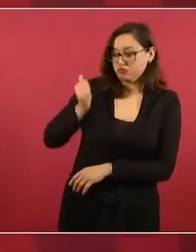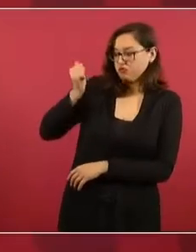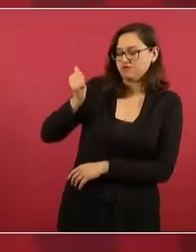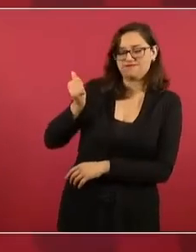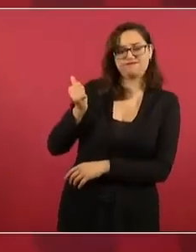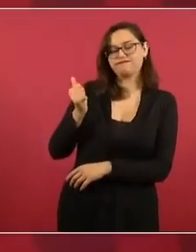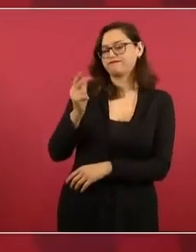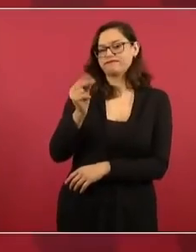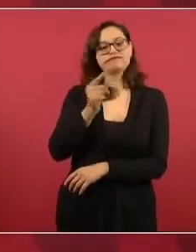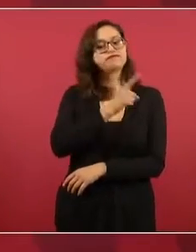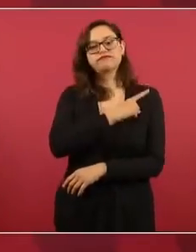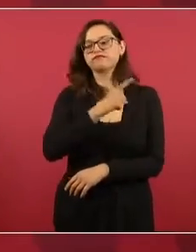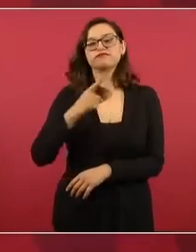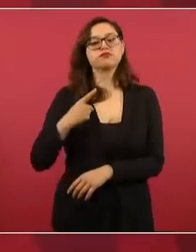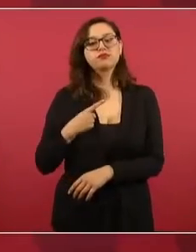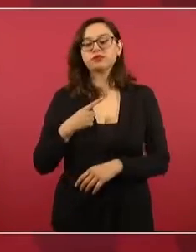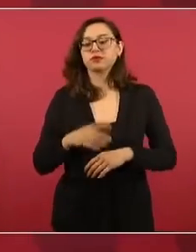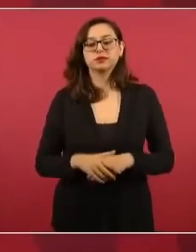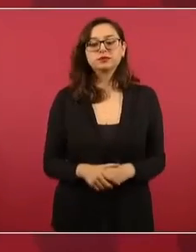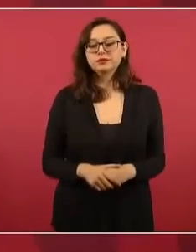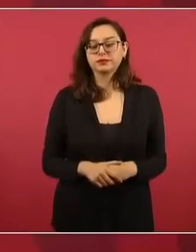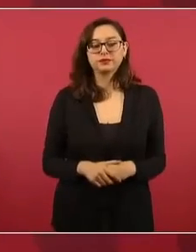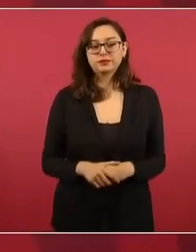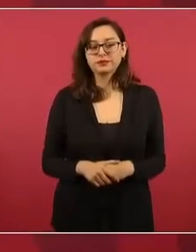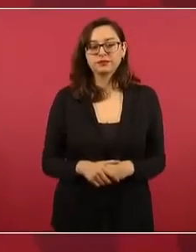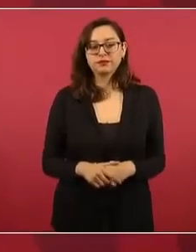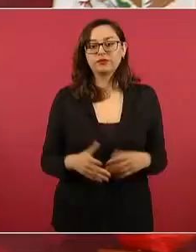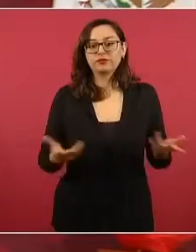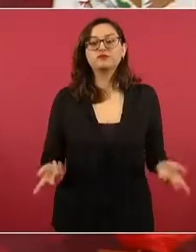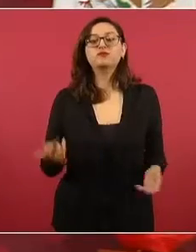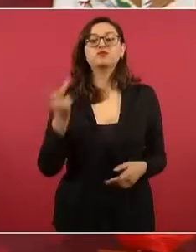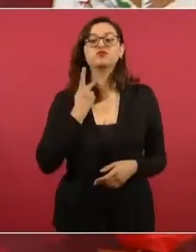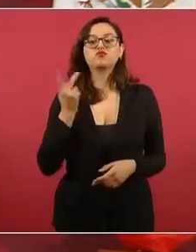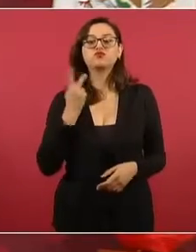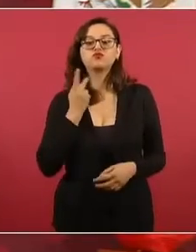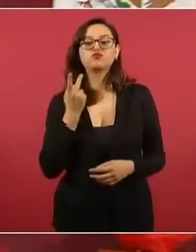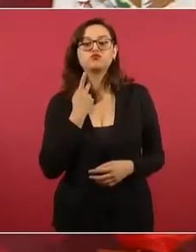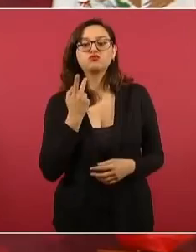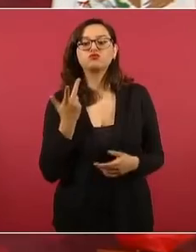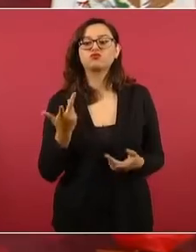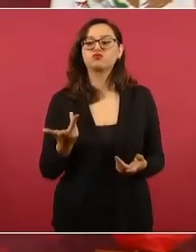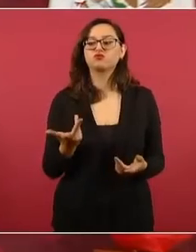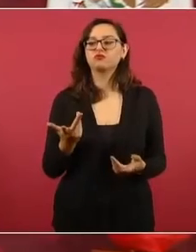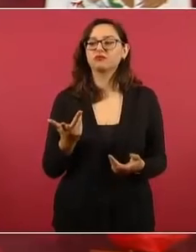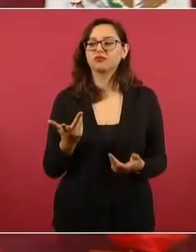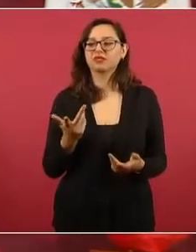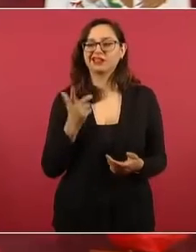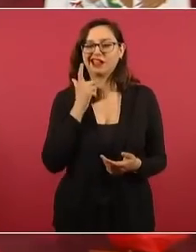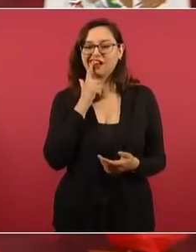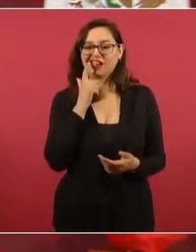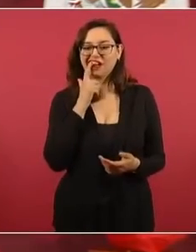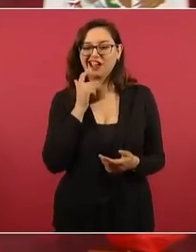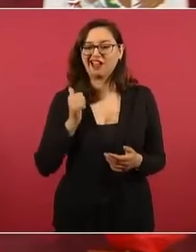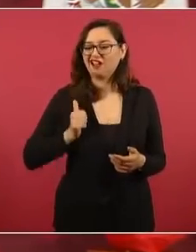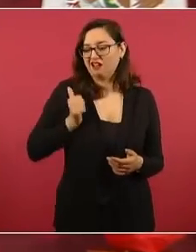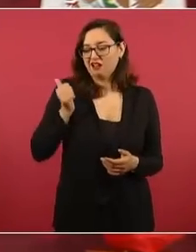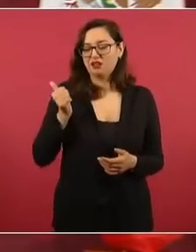no usemos con propósitos políticos electorales, hay que convencer a la gente de otra